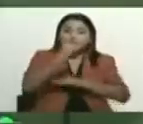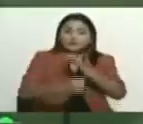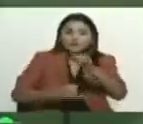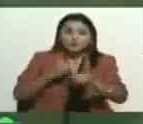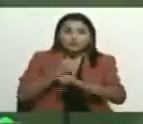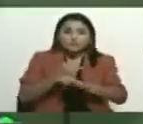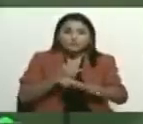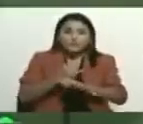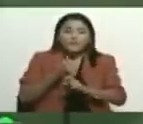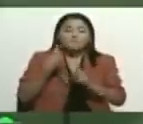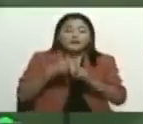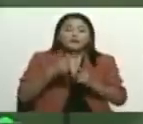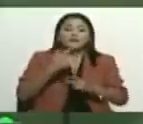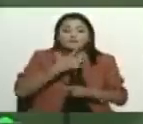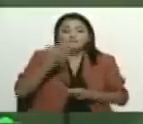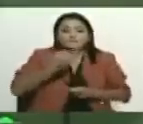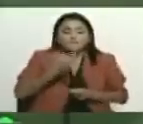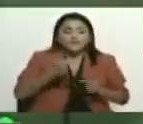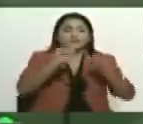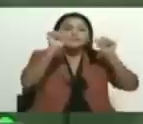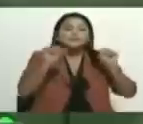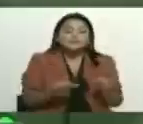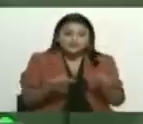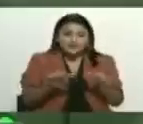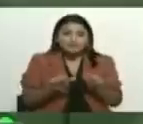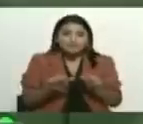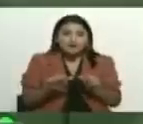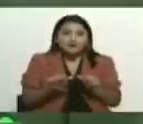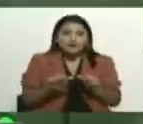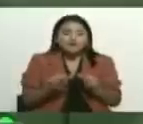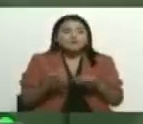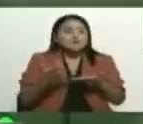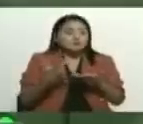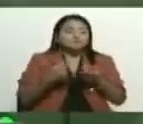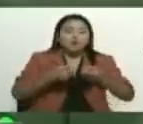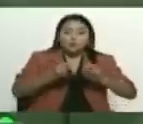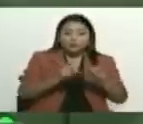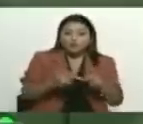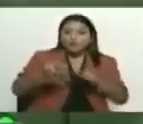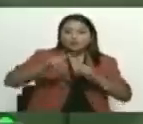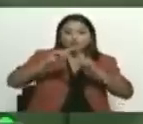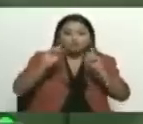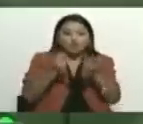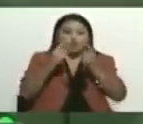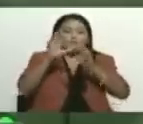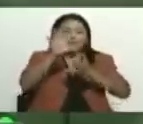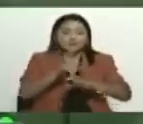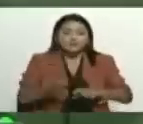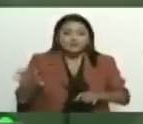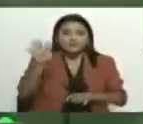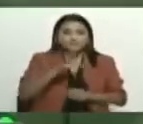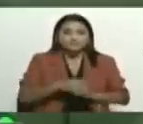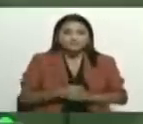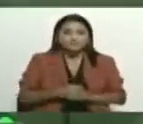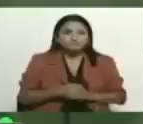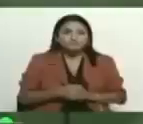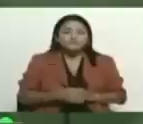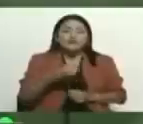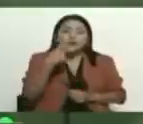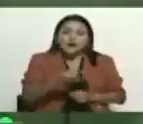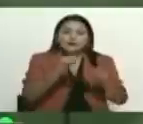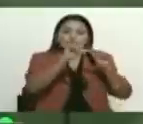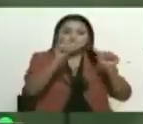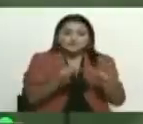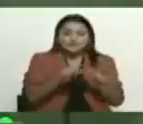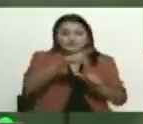un verdadero sistema pluripolar. Hoy en día, como muchas de las agencias, programas y fondos del sistema de